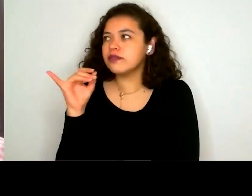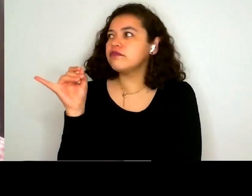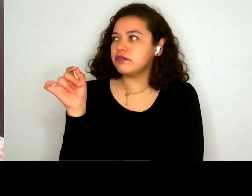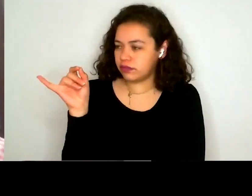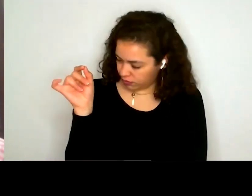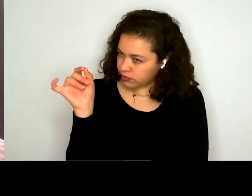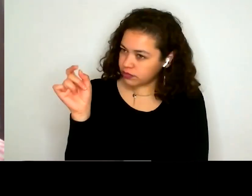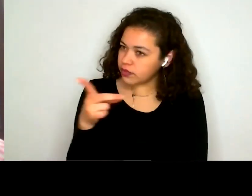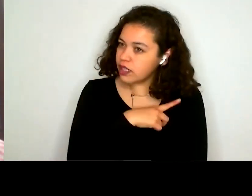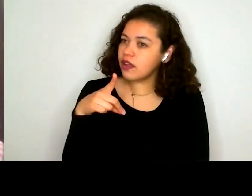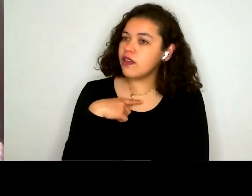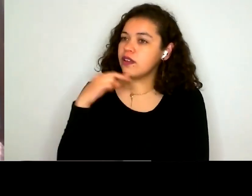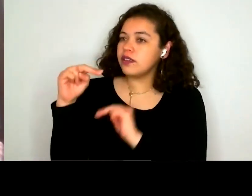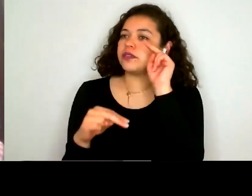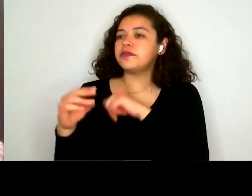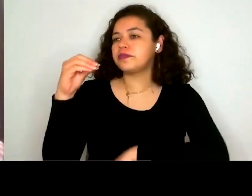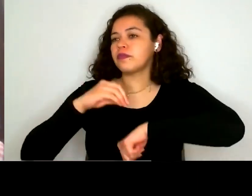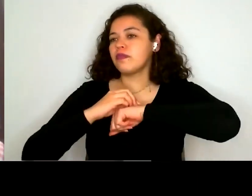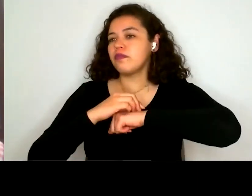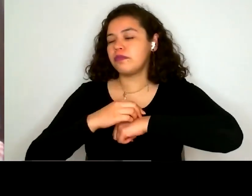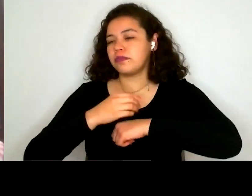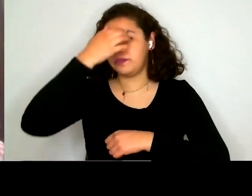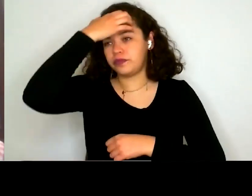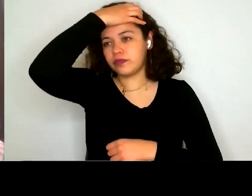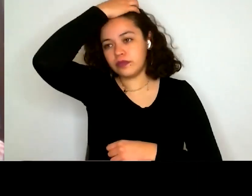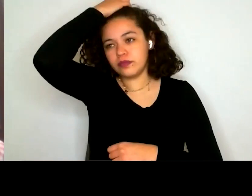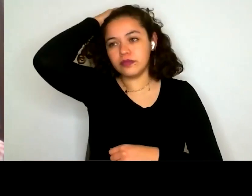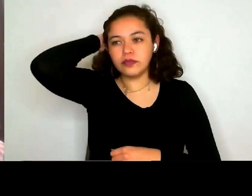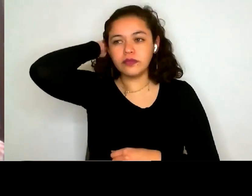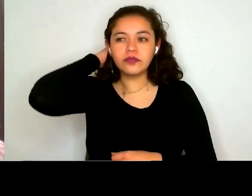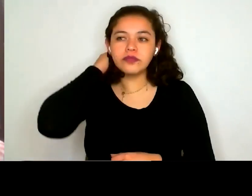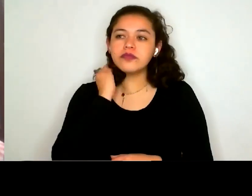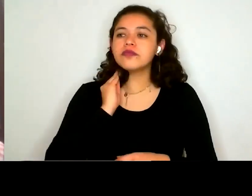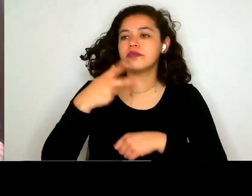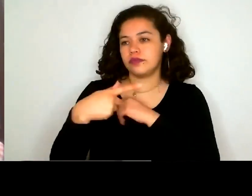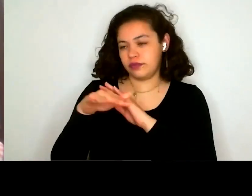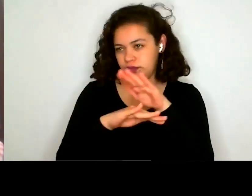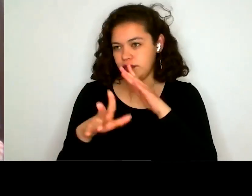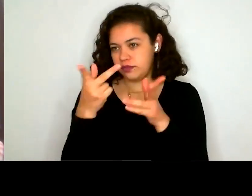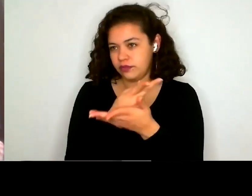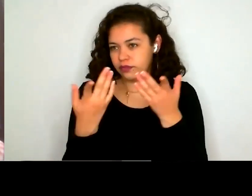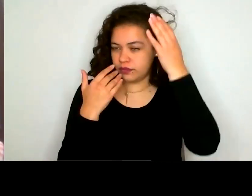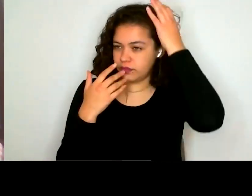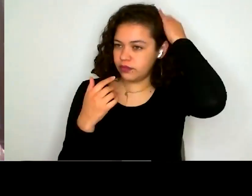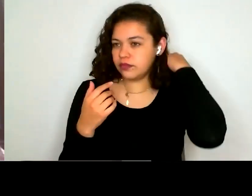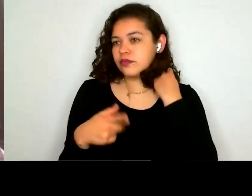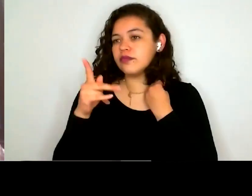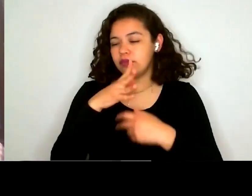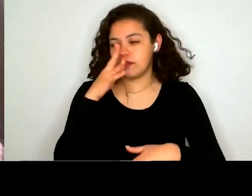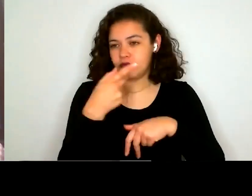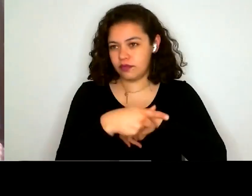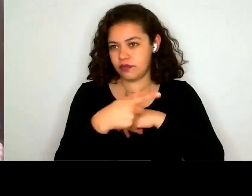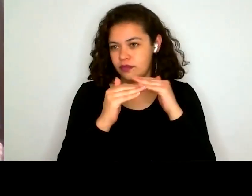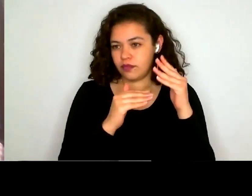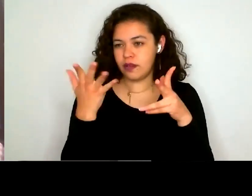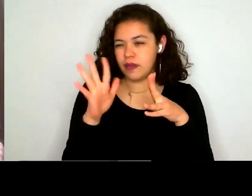Sí, debemos de clasificar primero si es de riesgo bajo, obviamente no requieren programa, pero si es de riesgo mediano o alto, sí